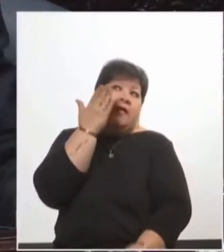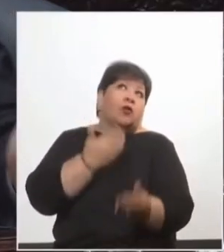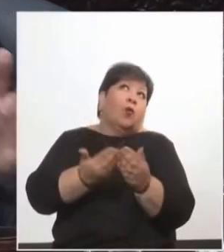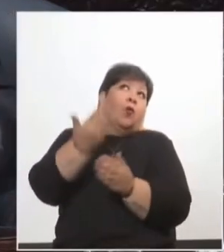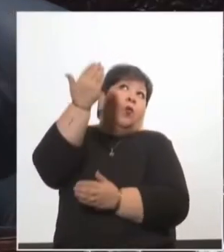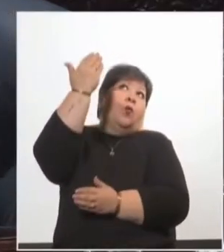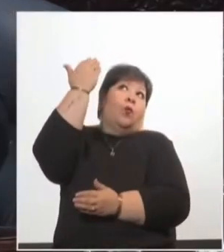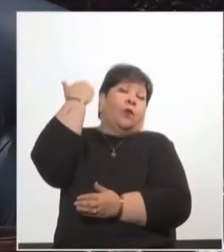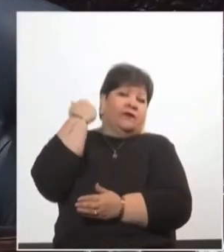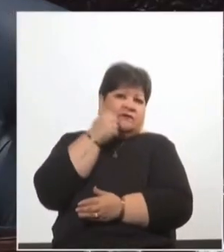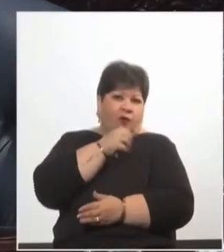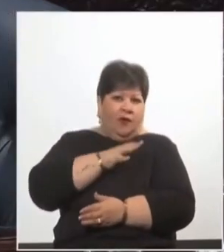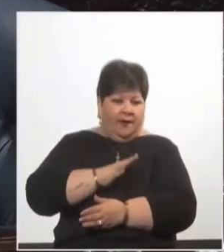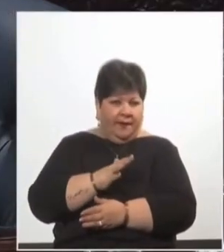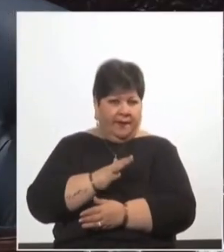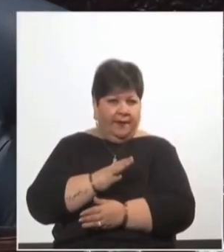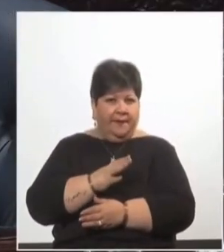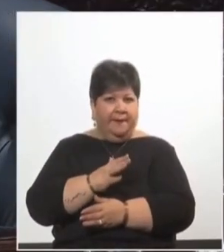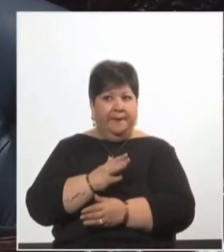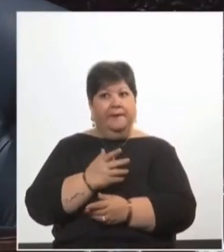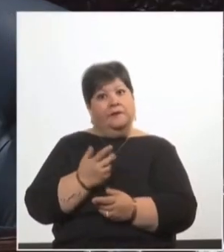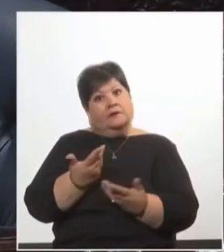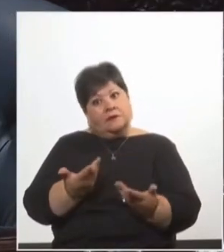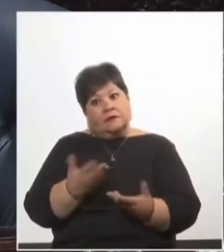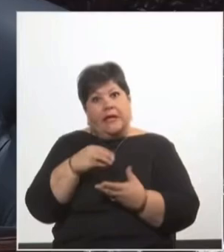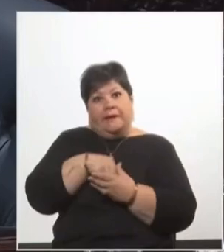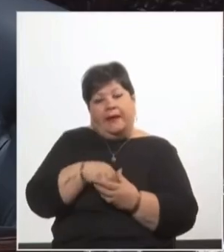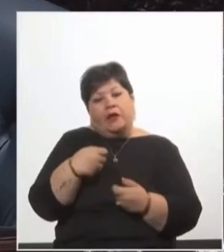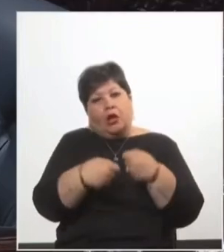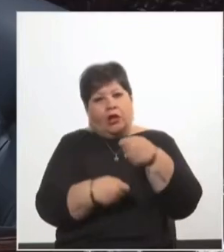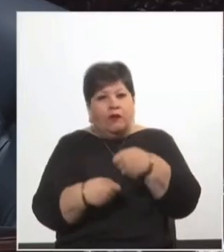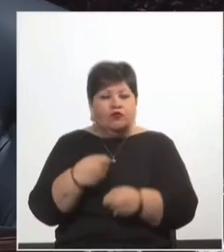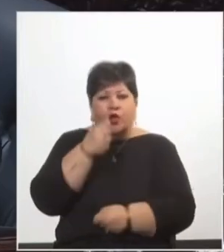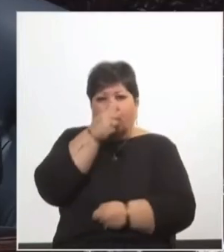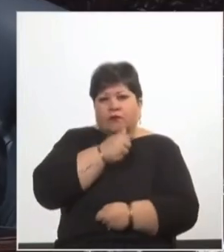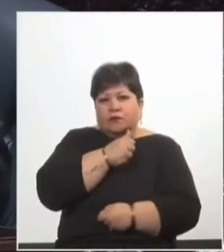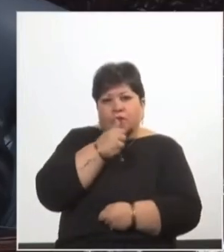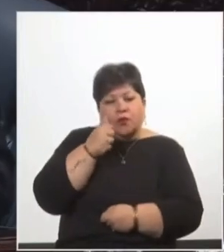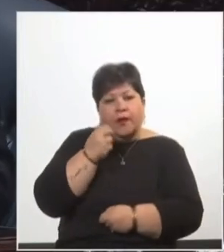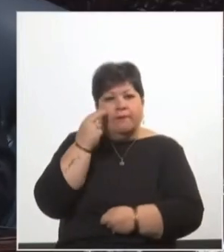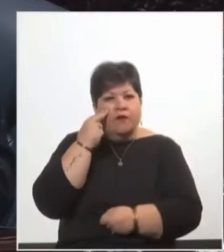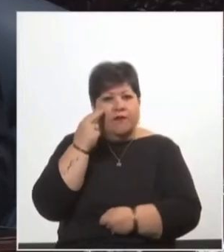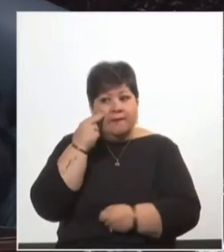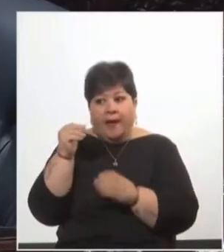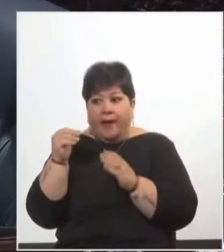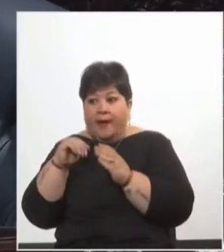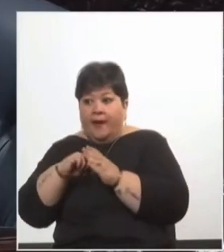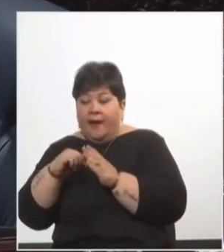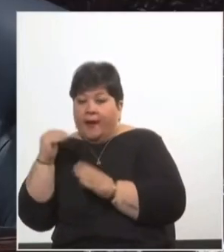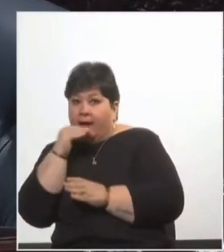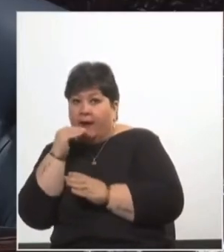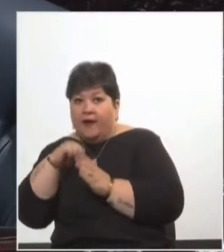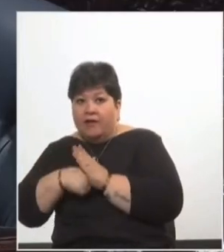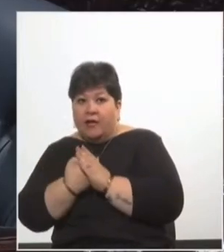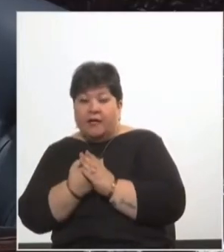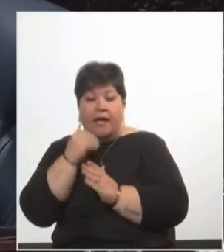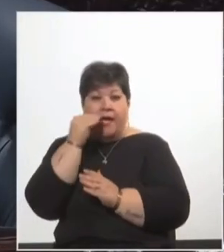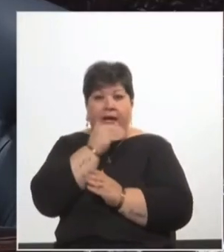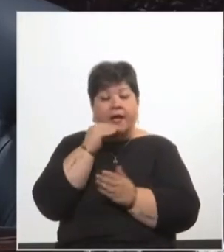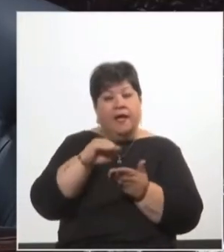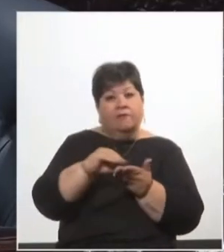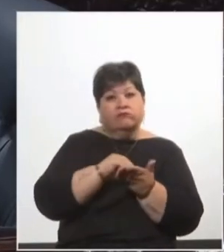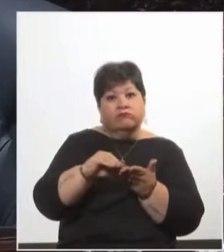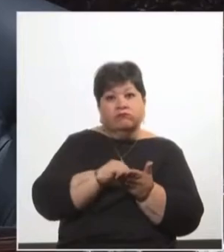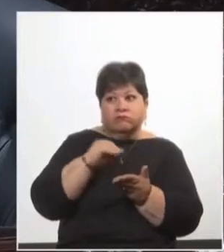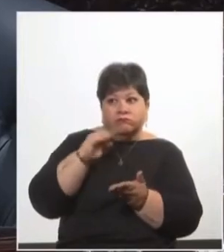pasado, que son parte de la contribución a resolver el problema. Fue en la caja bancaria, fue en la caja notarial, incluso